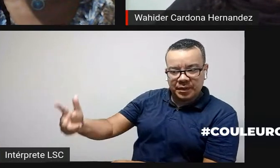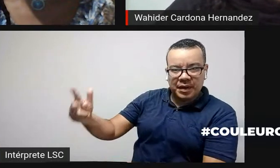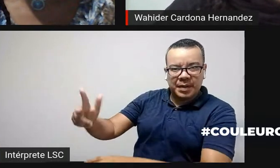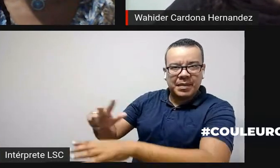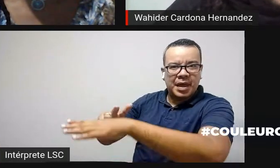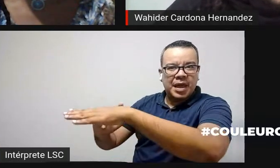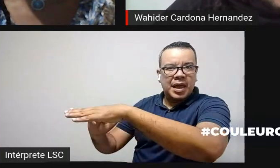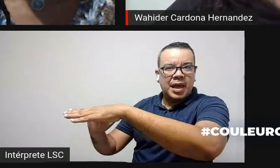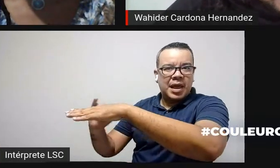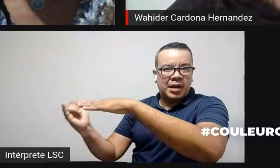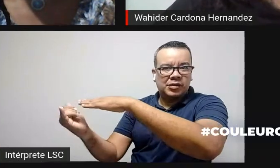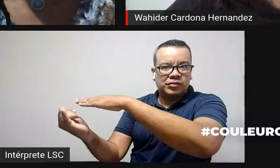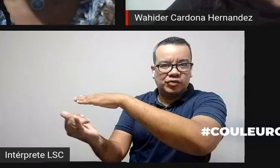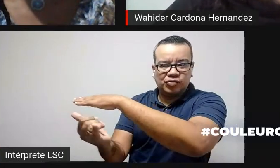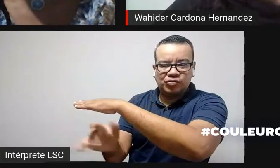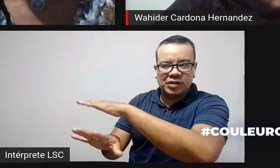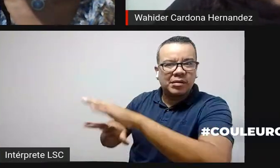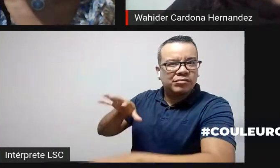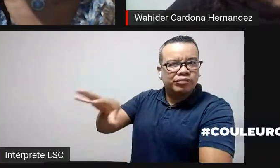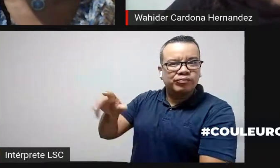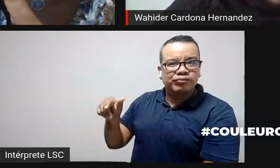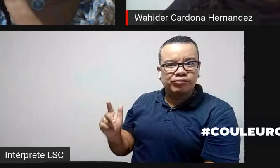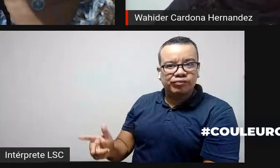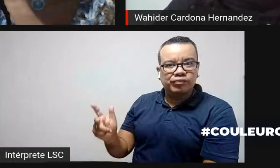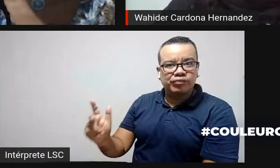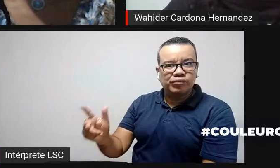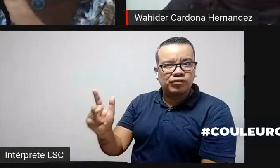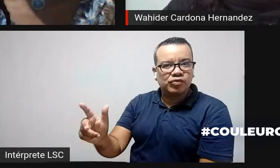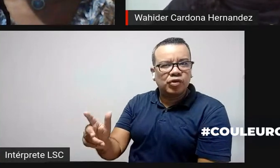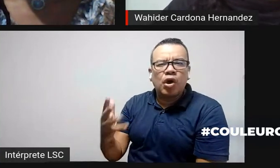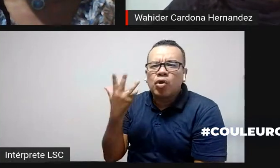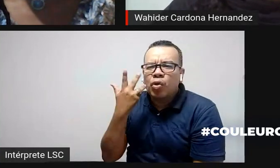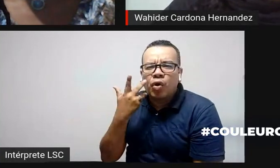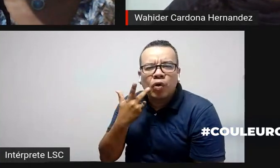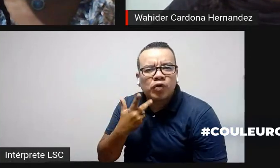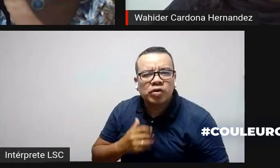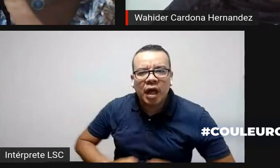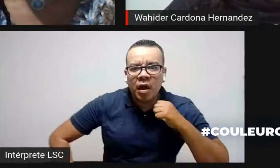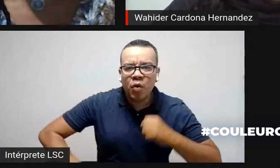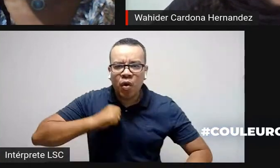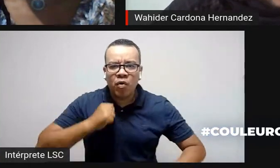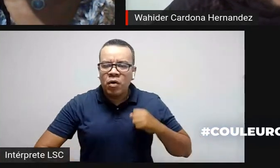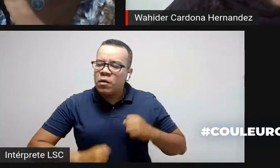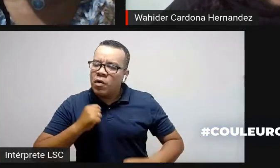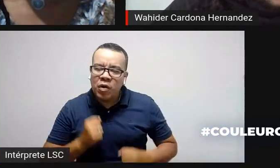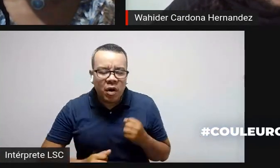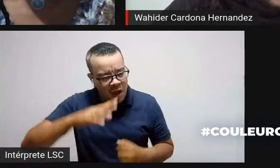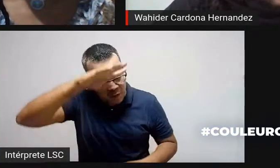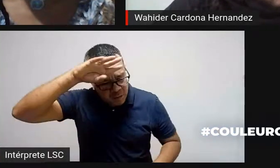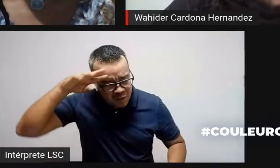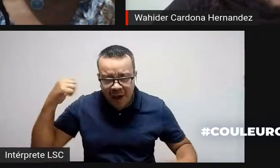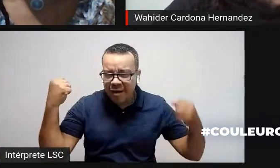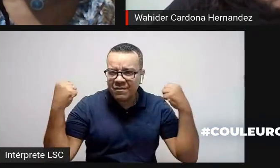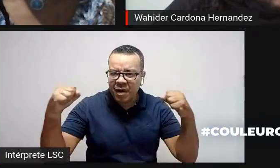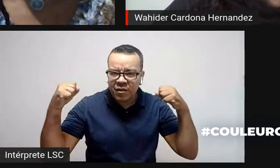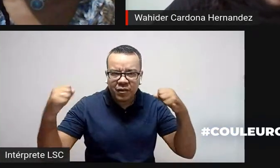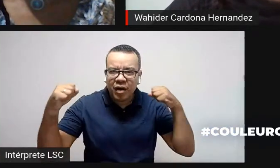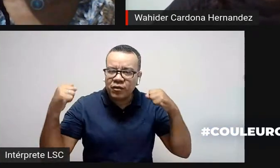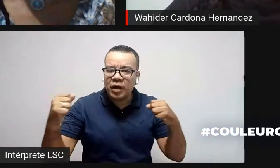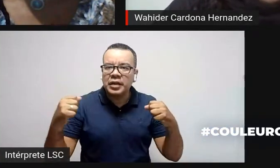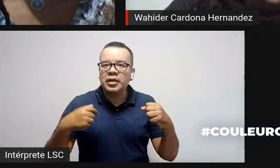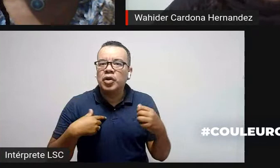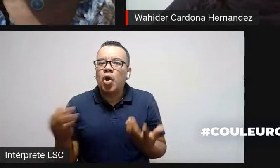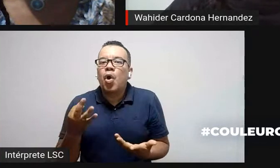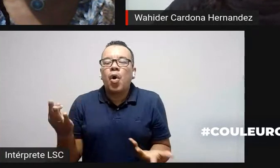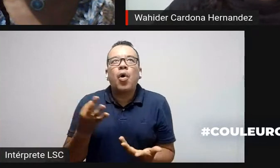Fe, cada mañana en el trote inútil de conservar la vida, sumergida en la meditación profunda